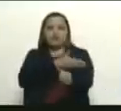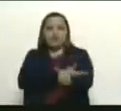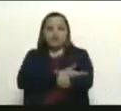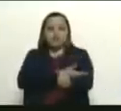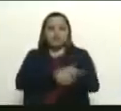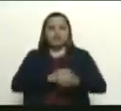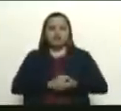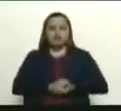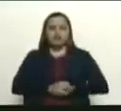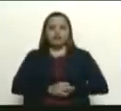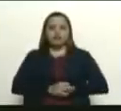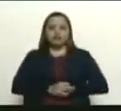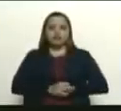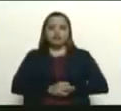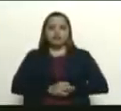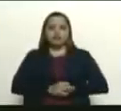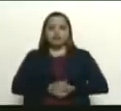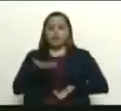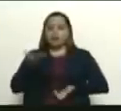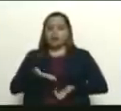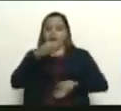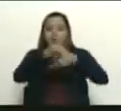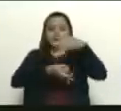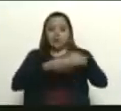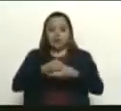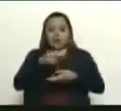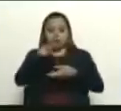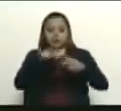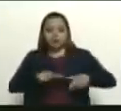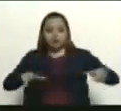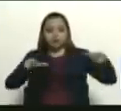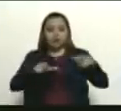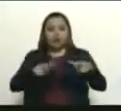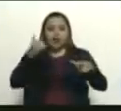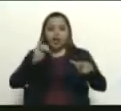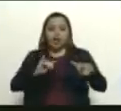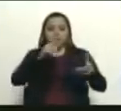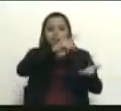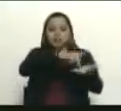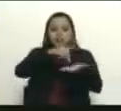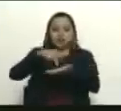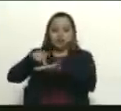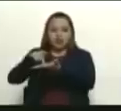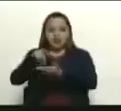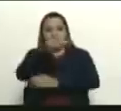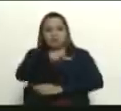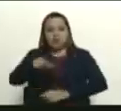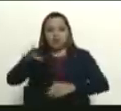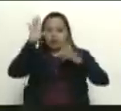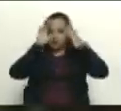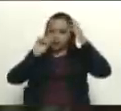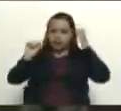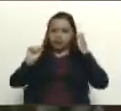moral. Hay que destacar que en estos espacios se encuentran presentes embajadores.